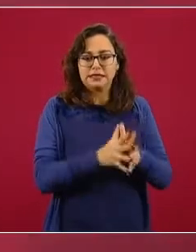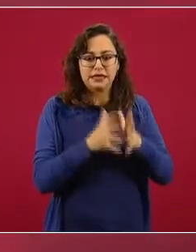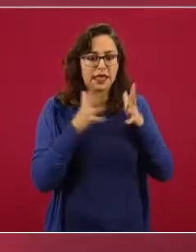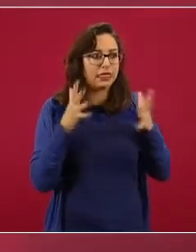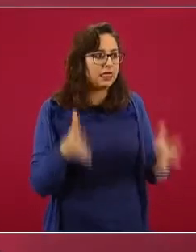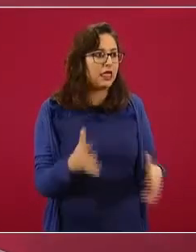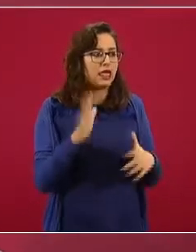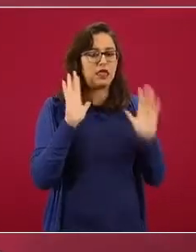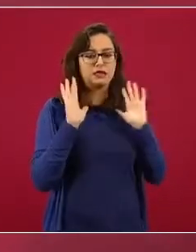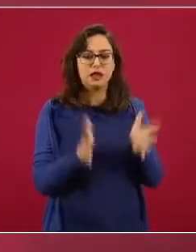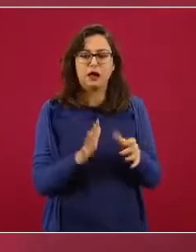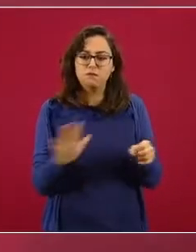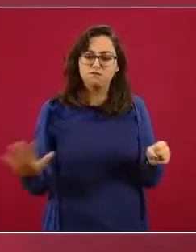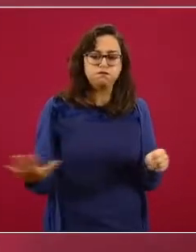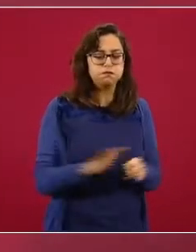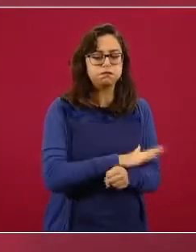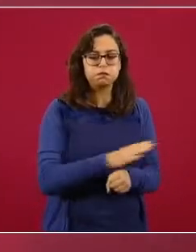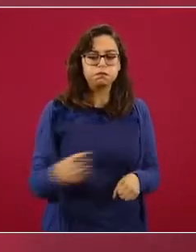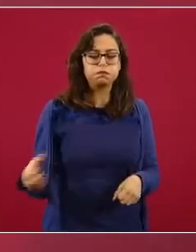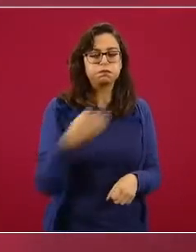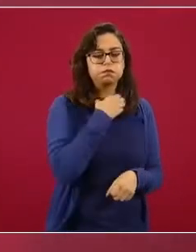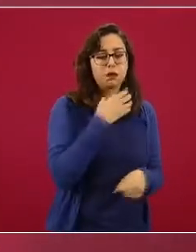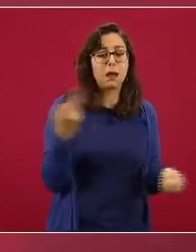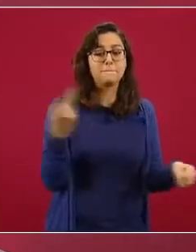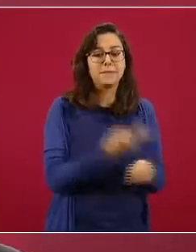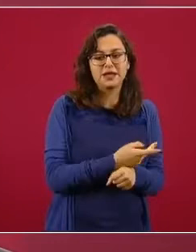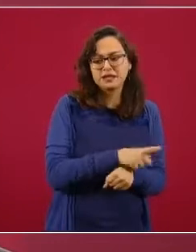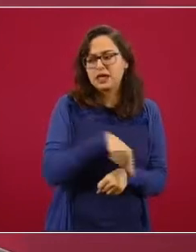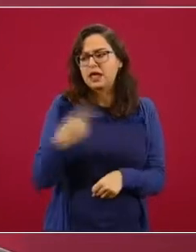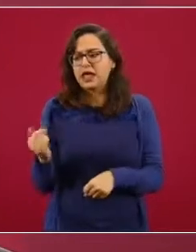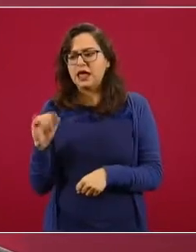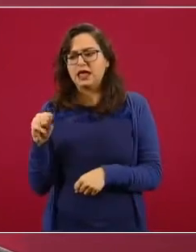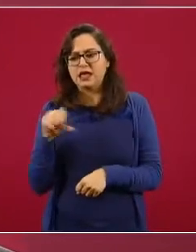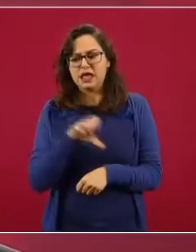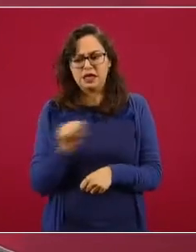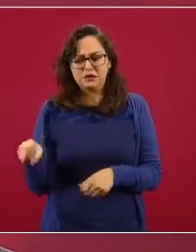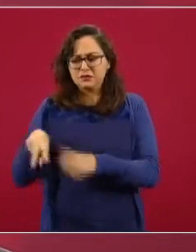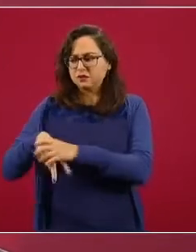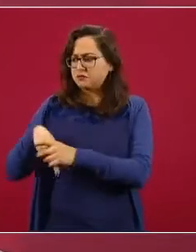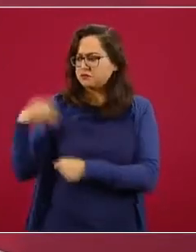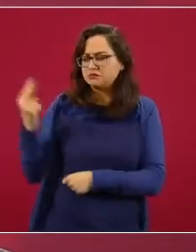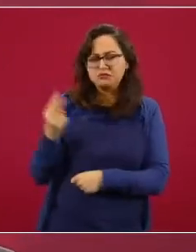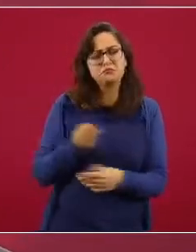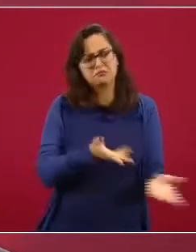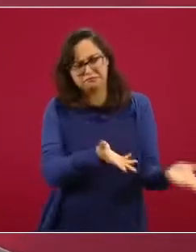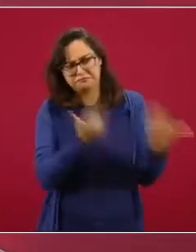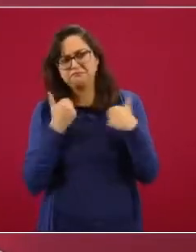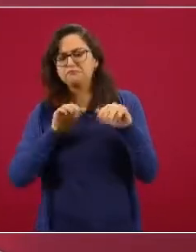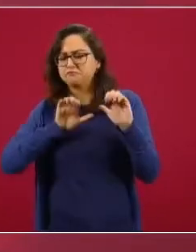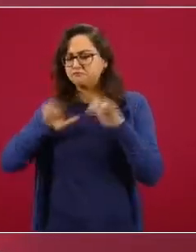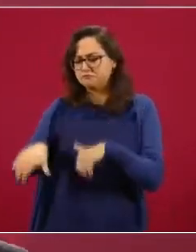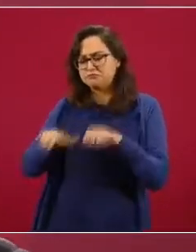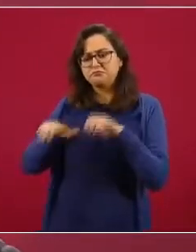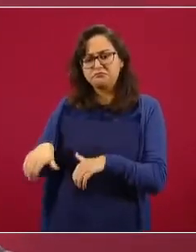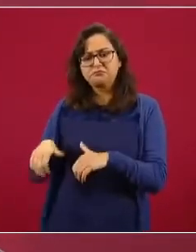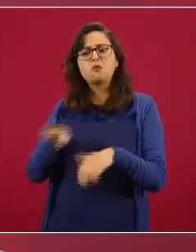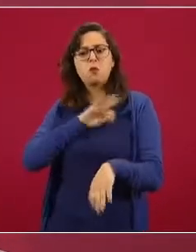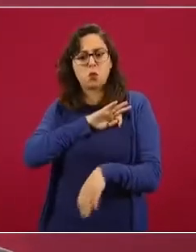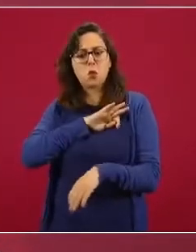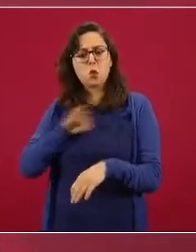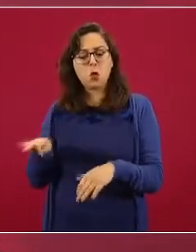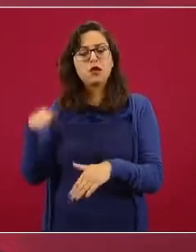capacidad para atender, el Instituto Mexicano del Seguro Social puede recibir a las personas que padezcan COVID, o el